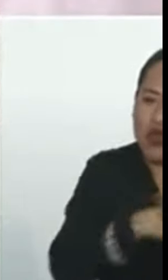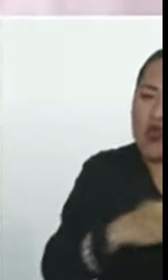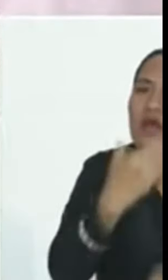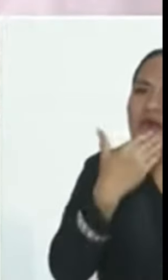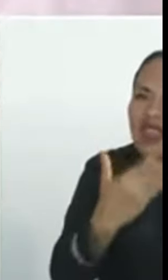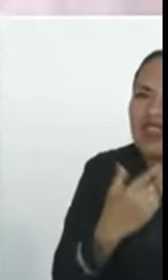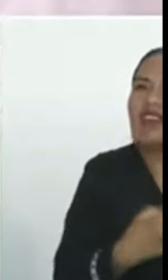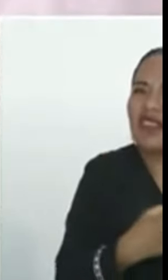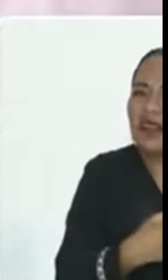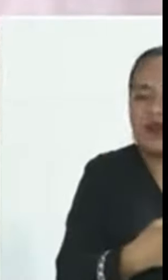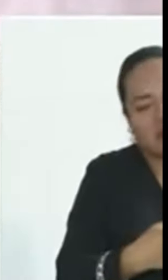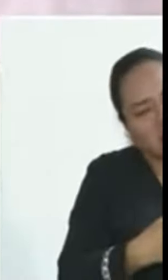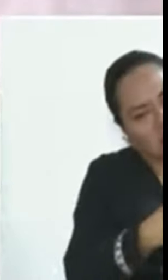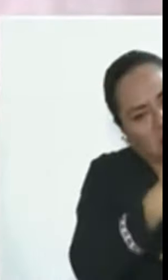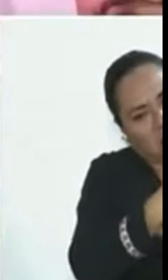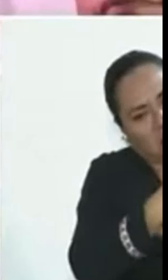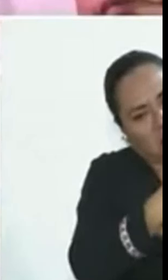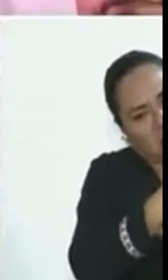primero los pobres.